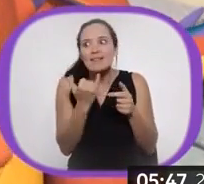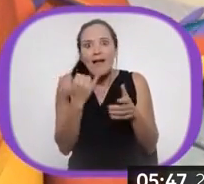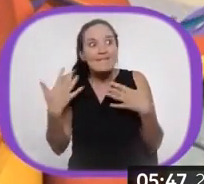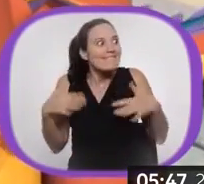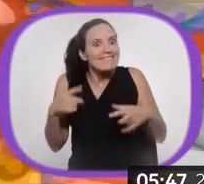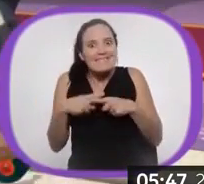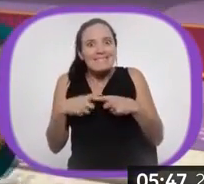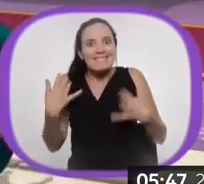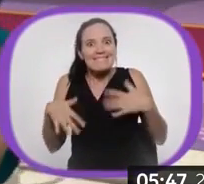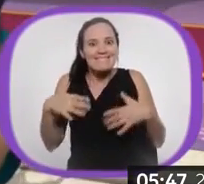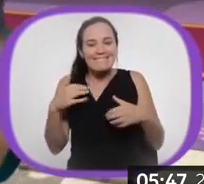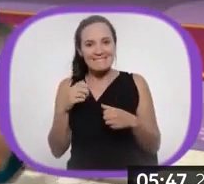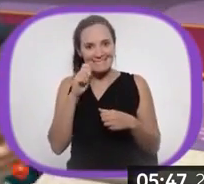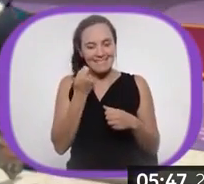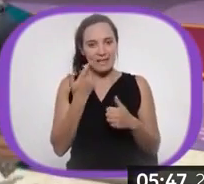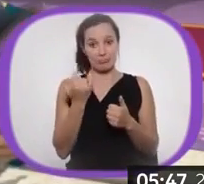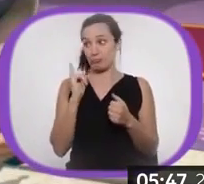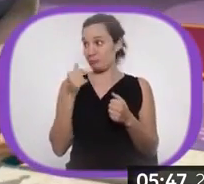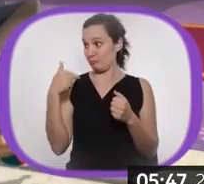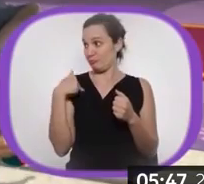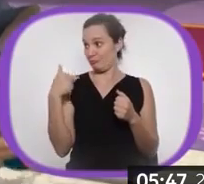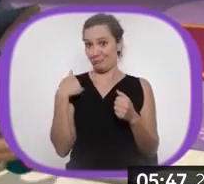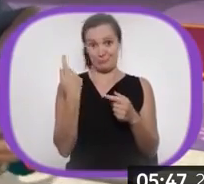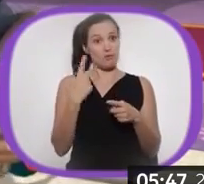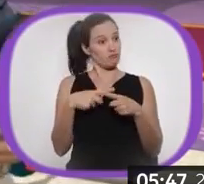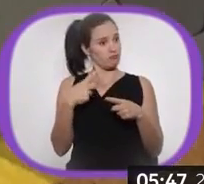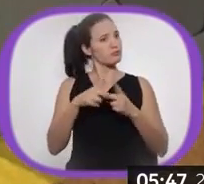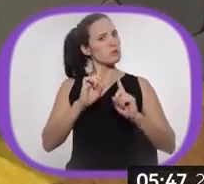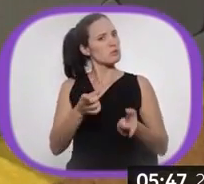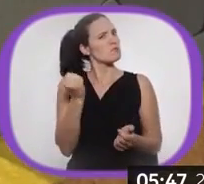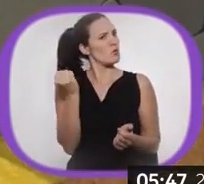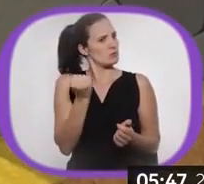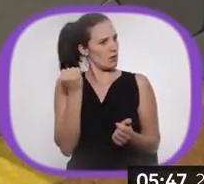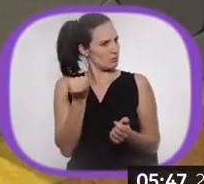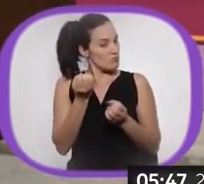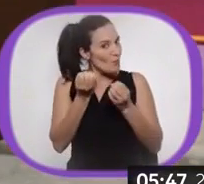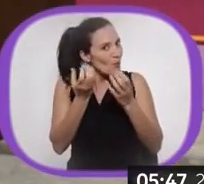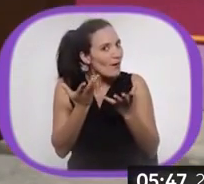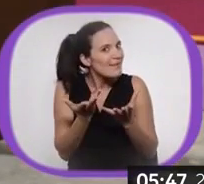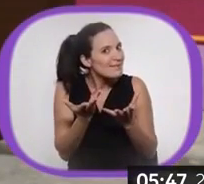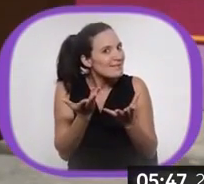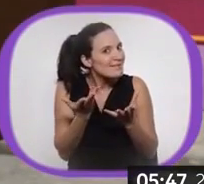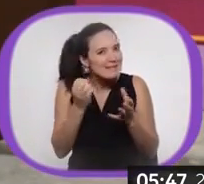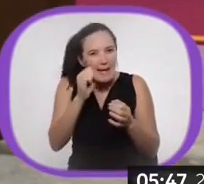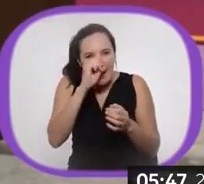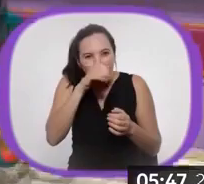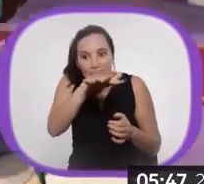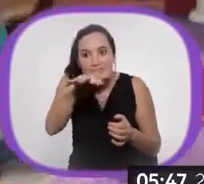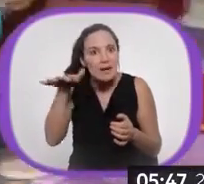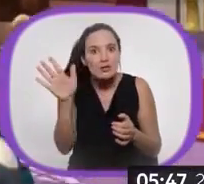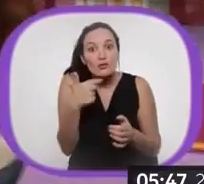fiesta? Sí, y yo haré una celebración muy especial por todo el patio con mi